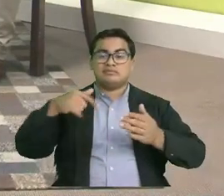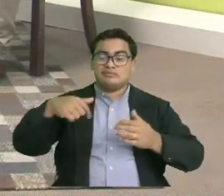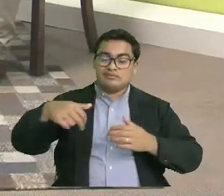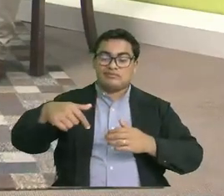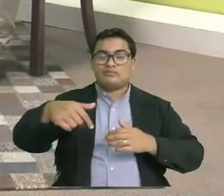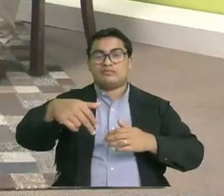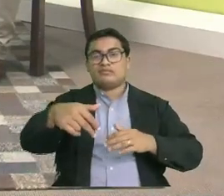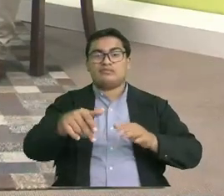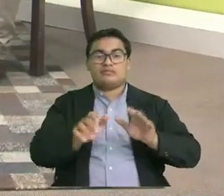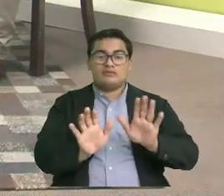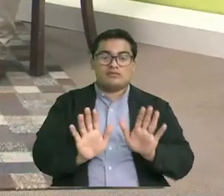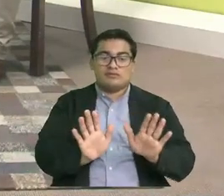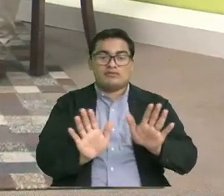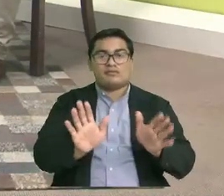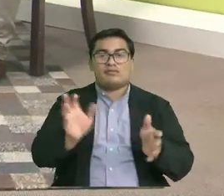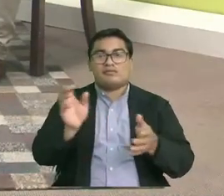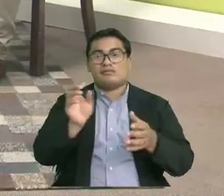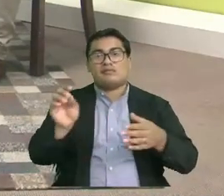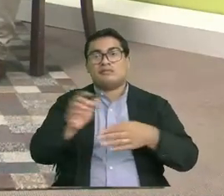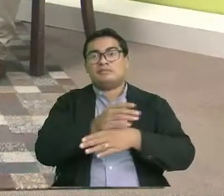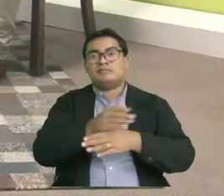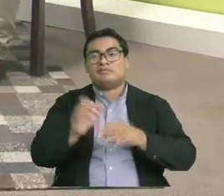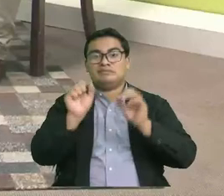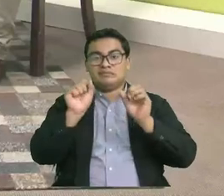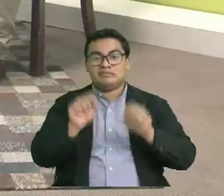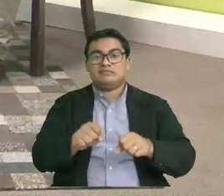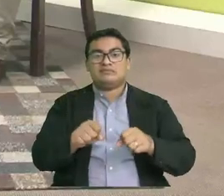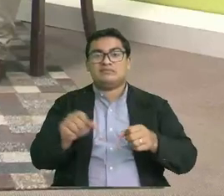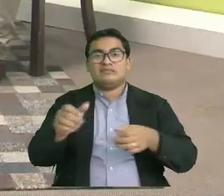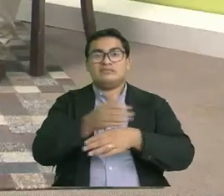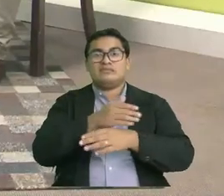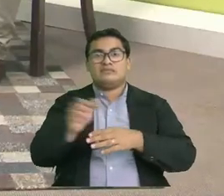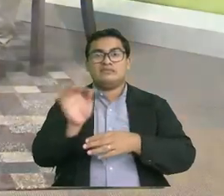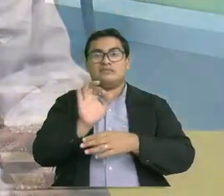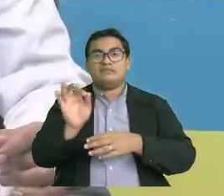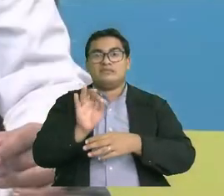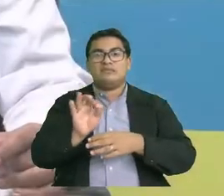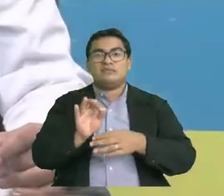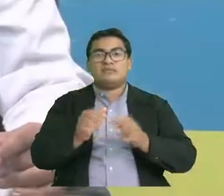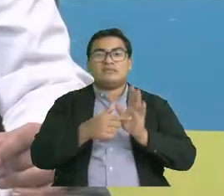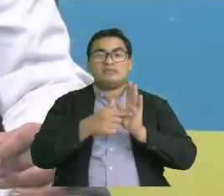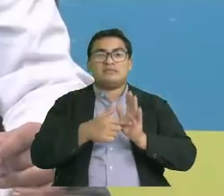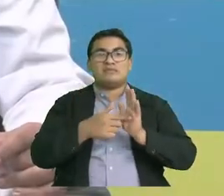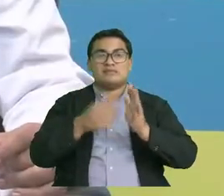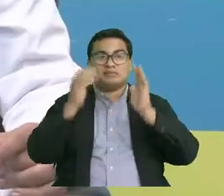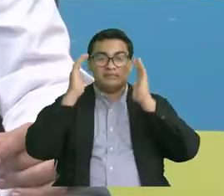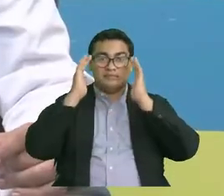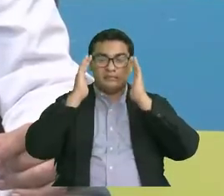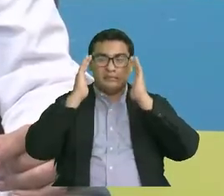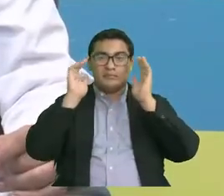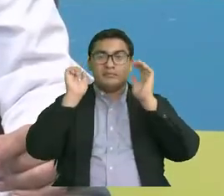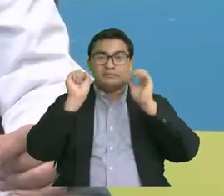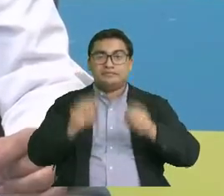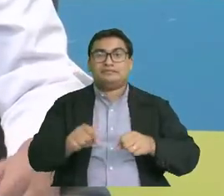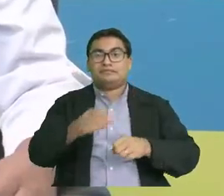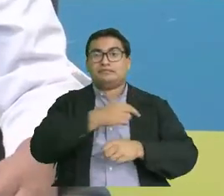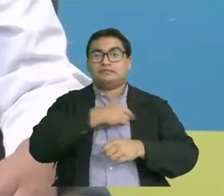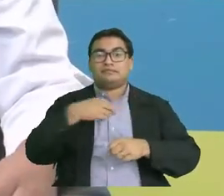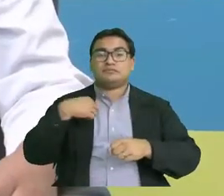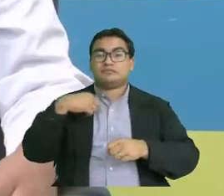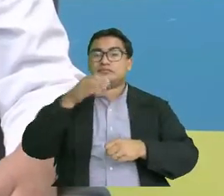talones, caminar de puntillas, los puedes combinar incluso, no solo uno u otro, puedes combinarlo. También puedes hacer que el